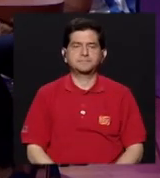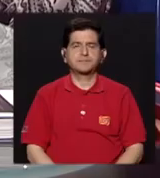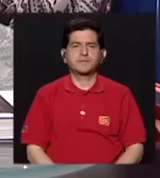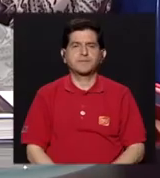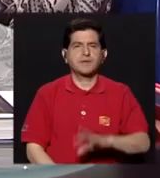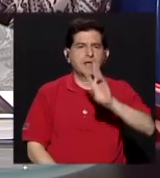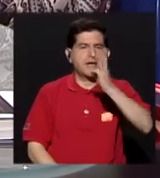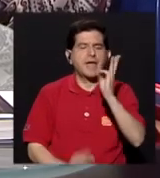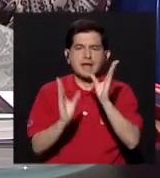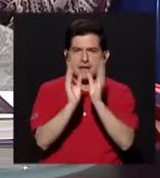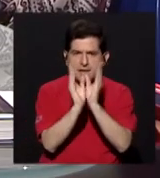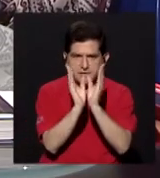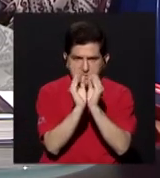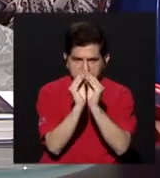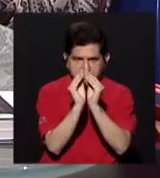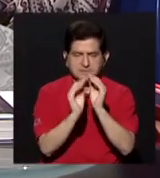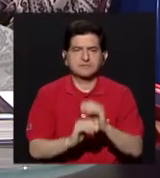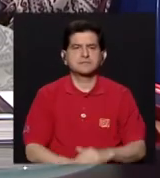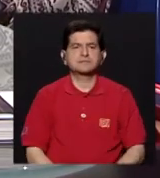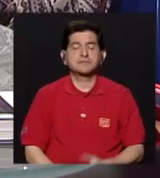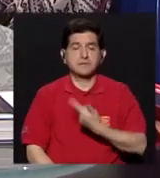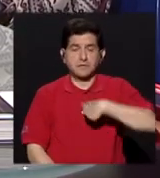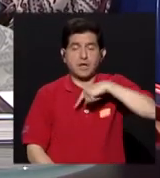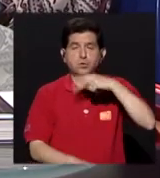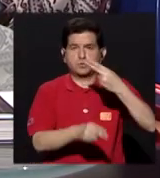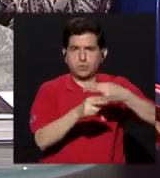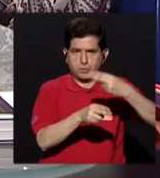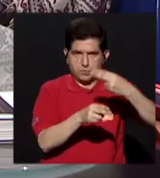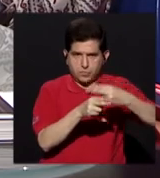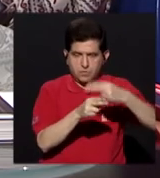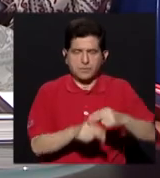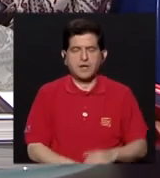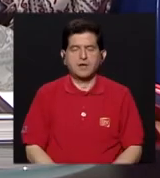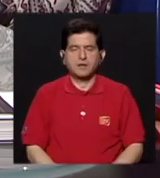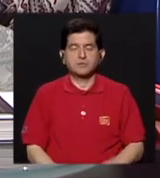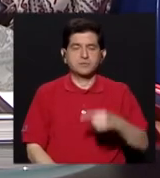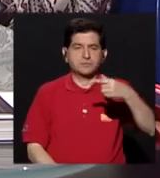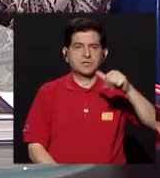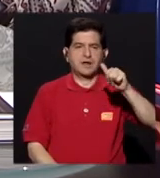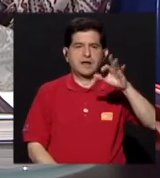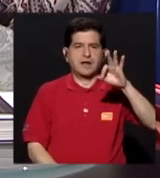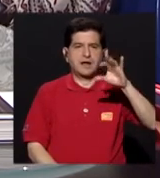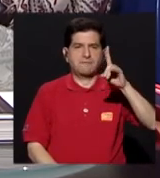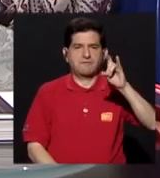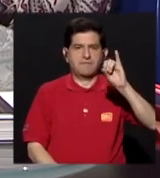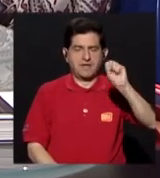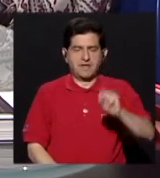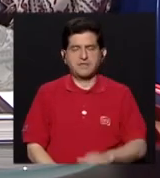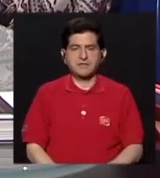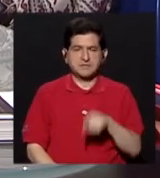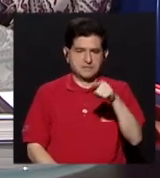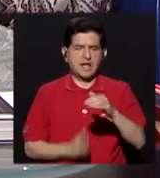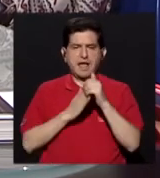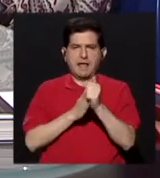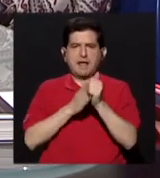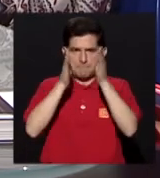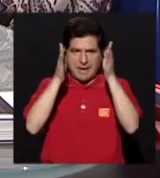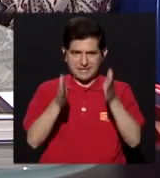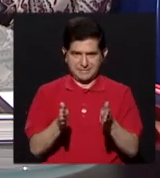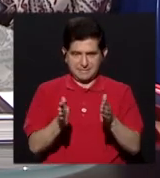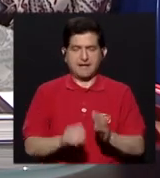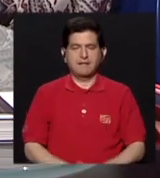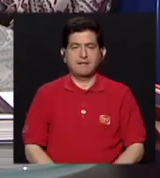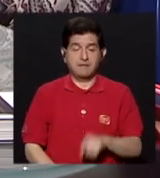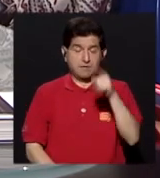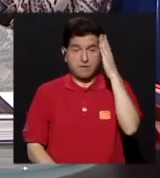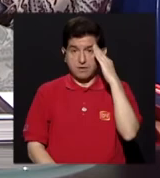sexta convención fuimos nombrados, GAFADIS fue nombrado mariscal, y eso fue